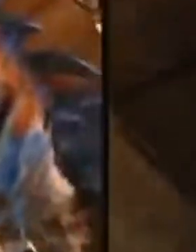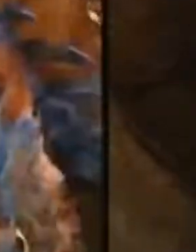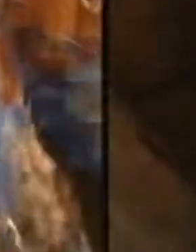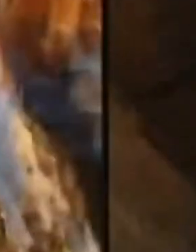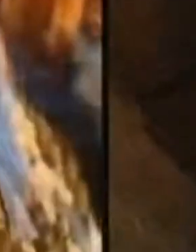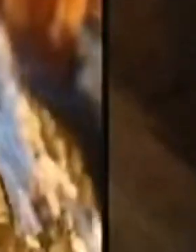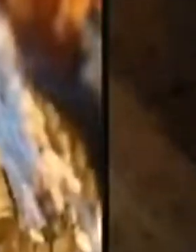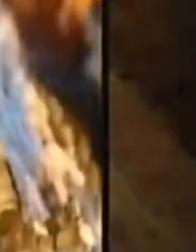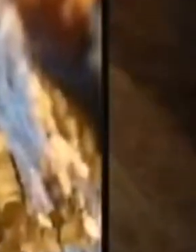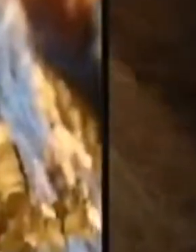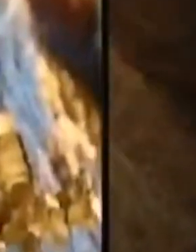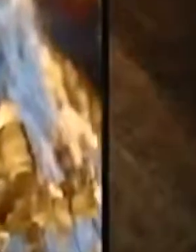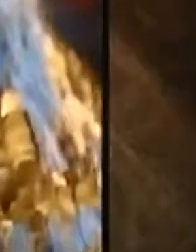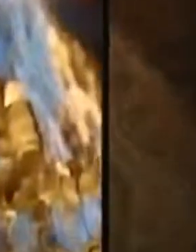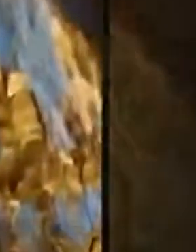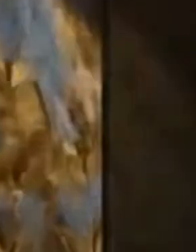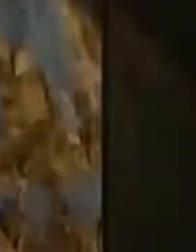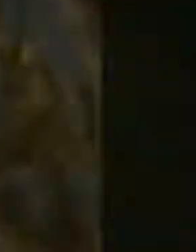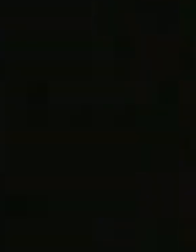Milenio Noticias.